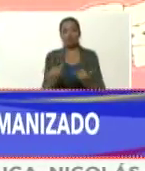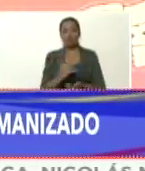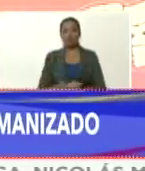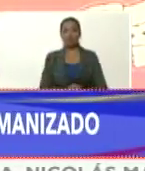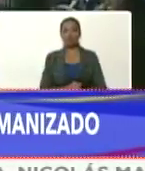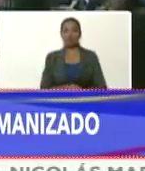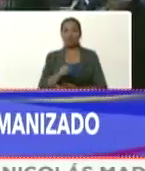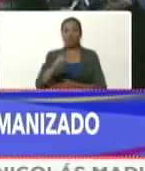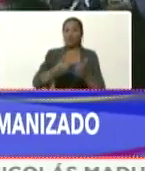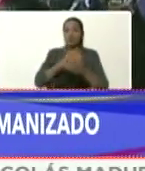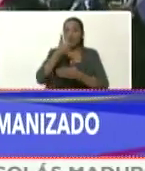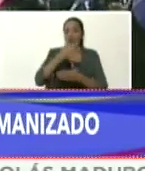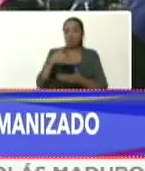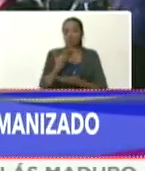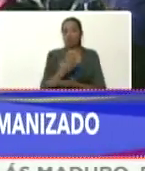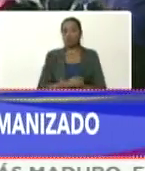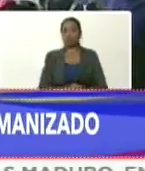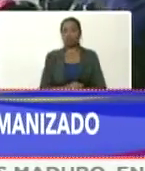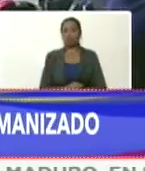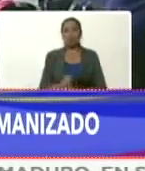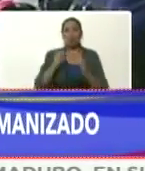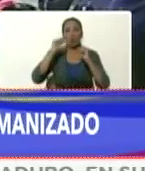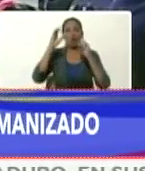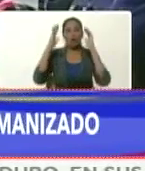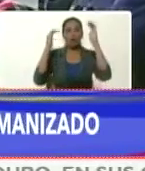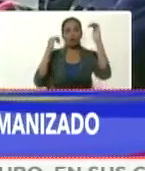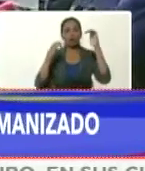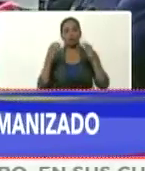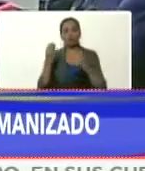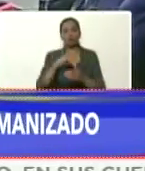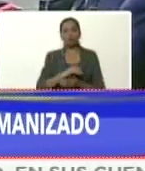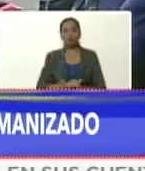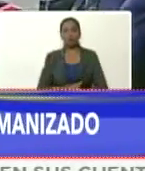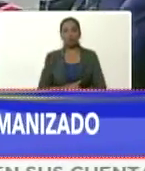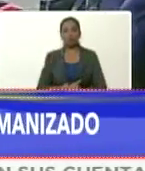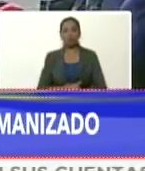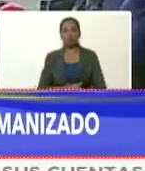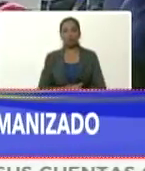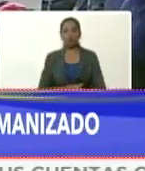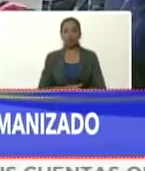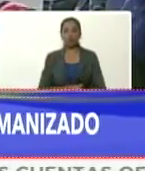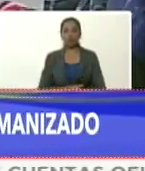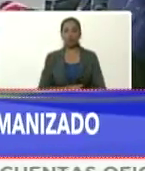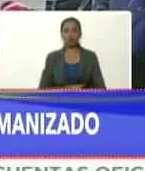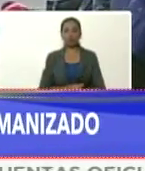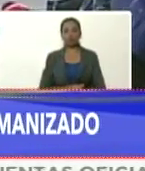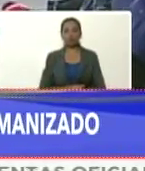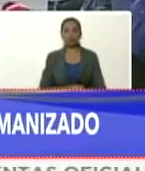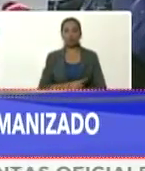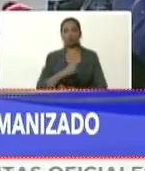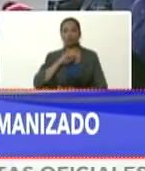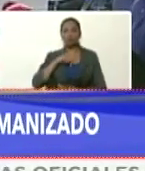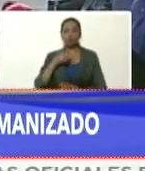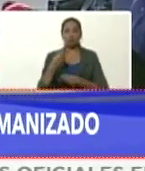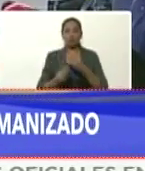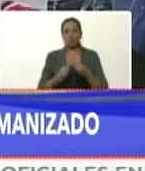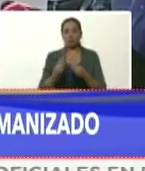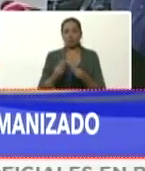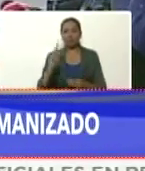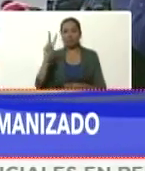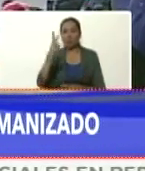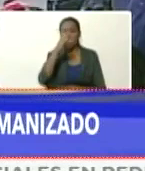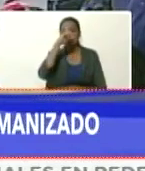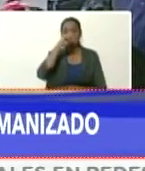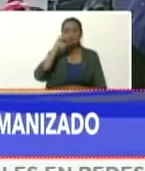Eso y mucho más. Lograr la atención. Por eso yo quiero constituir hoy, en el segundo